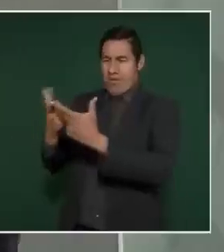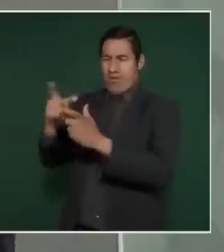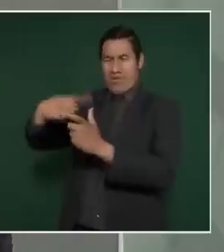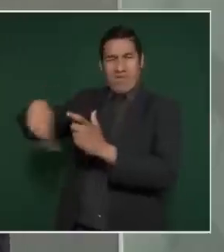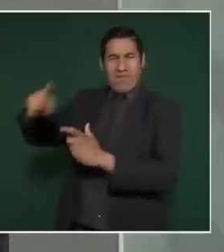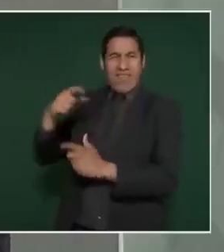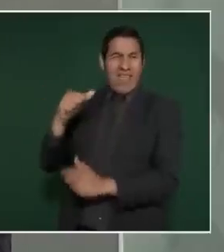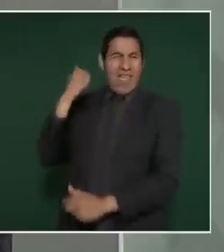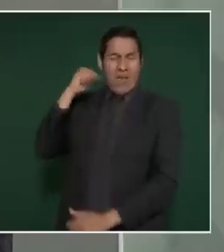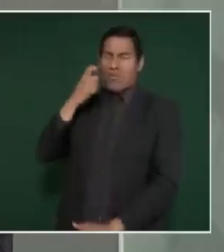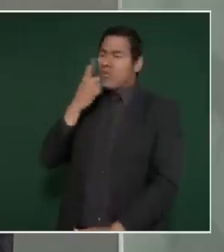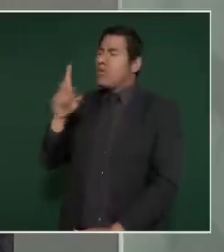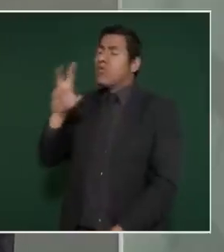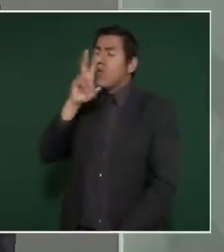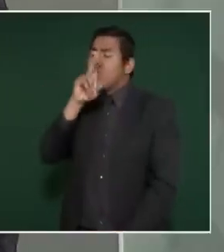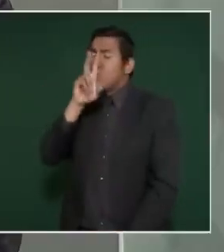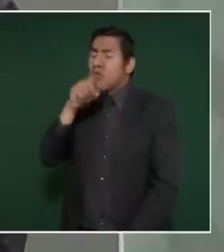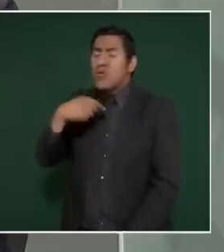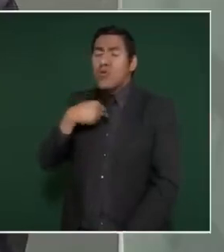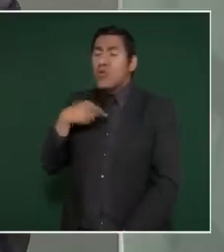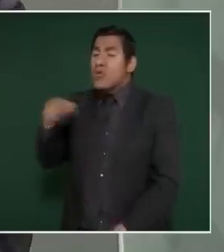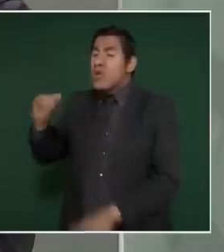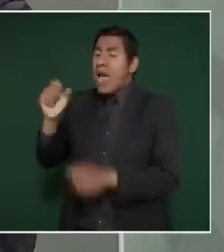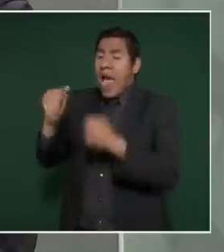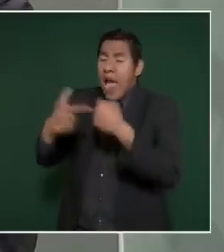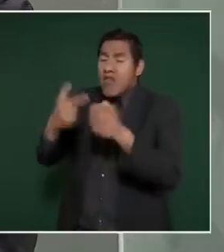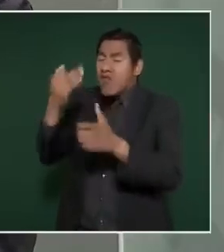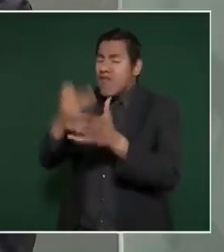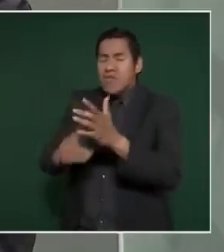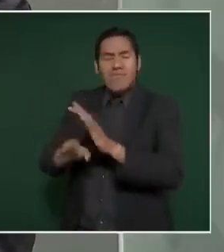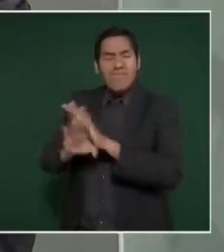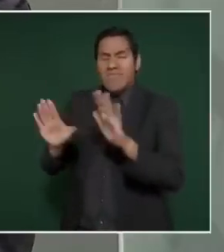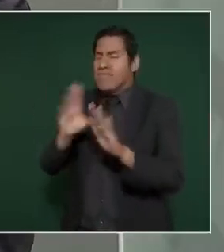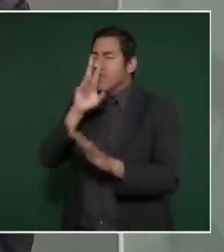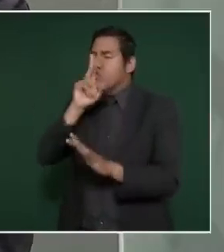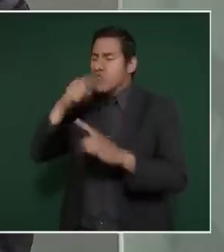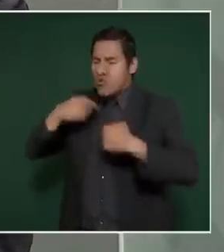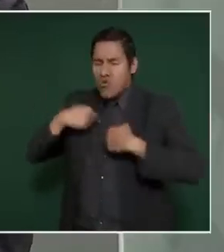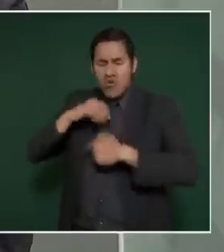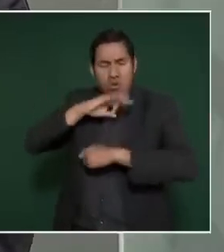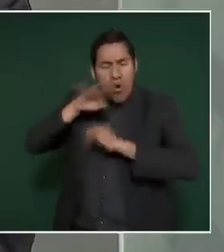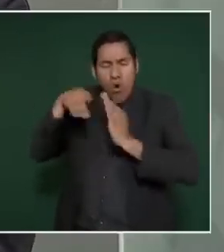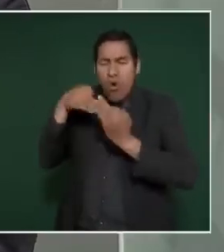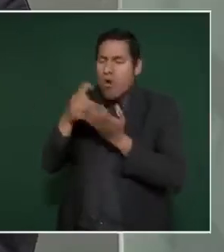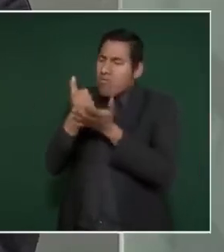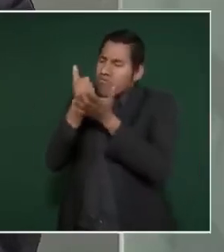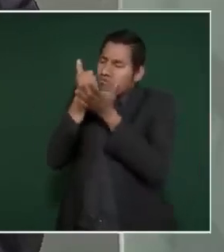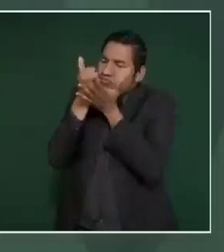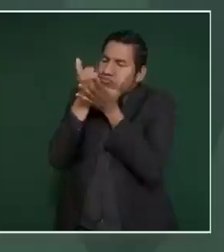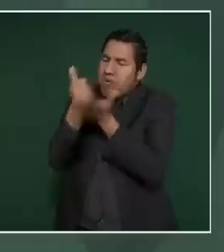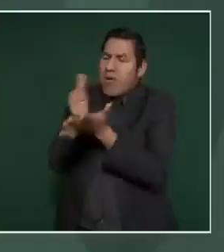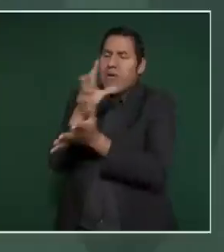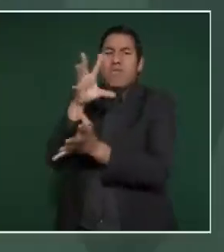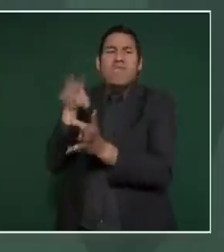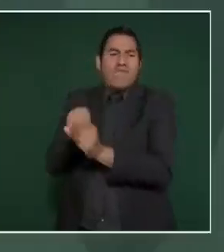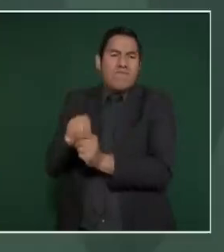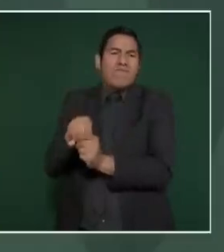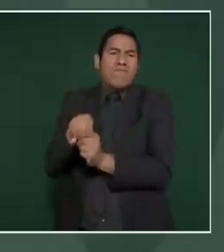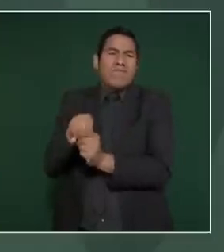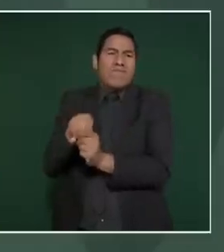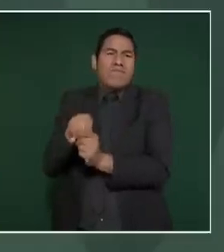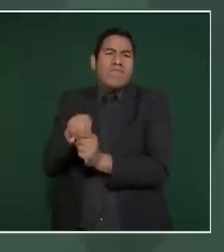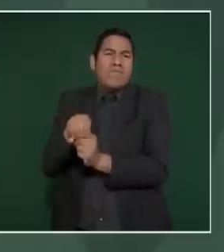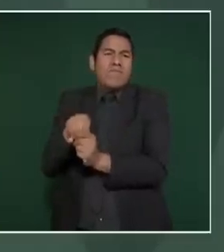faltar nada, nada. Sí. Pero